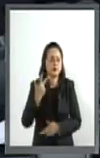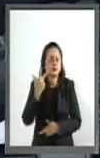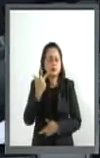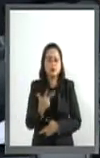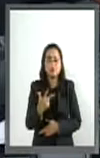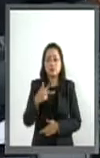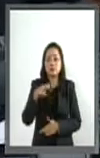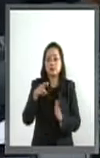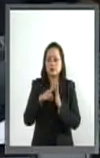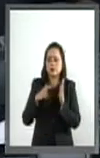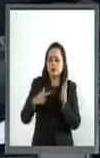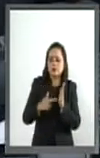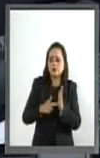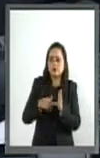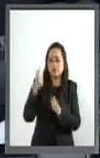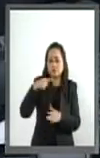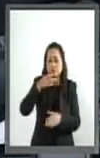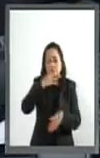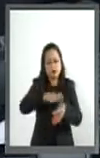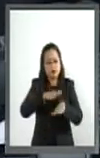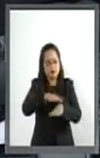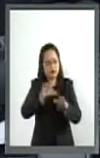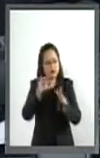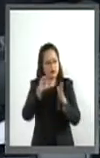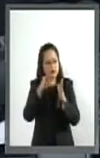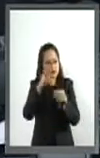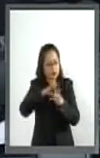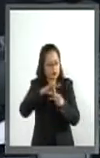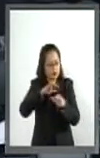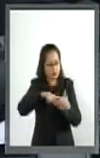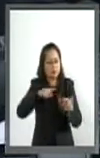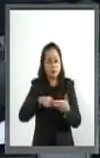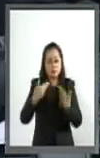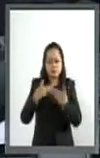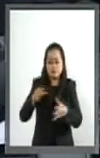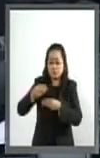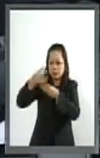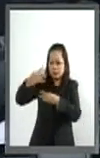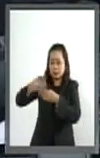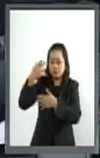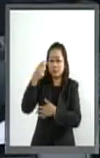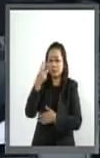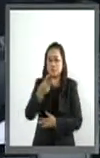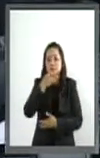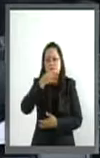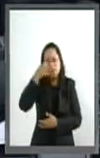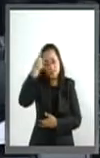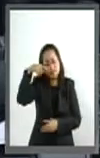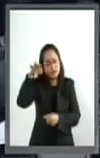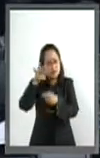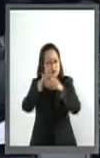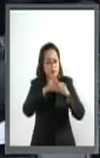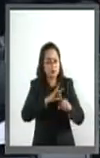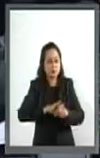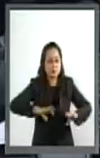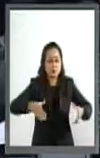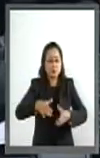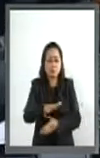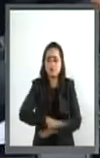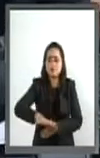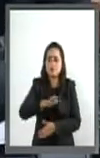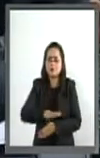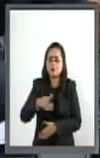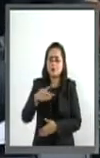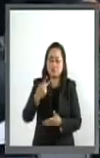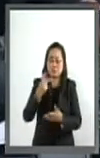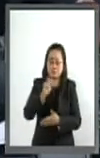del reglamento para informar de la votación. Ábrase el sistema electrónico por 3 minutos para recoger la votación nominal